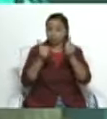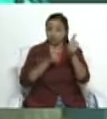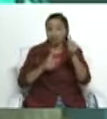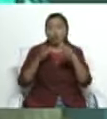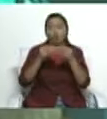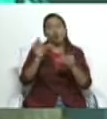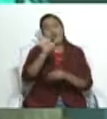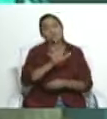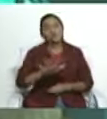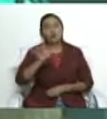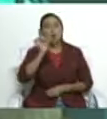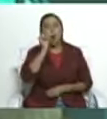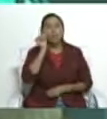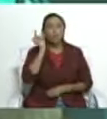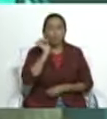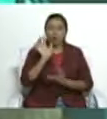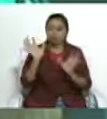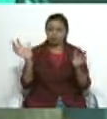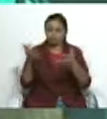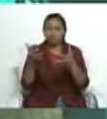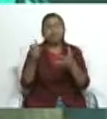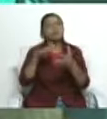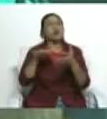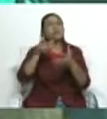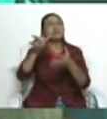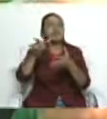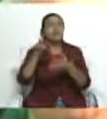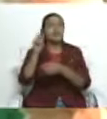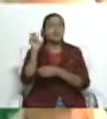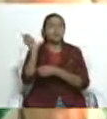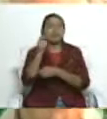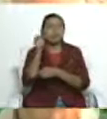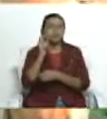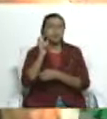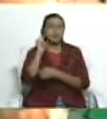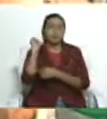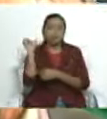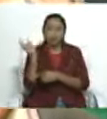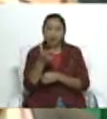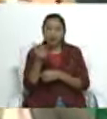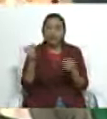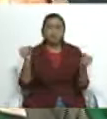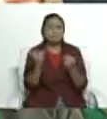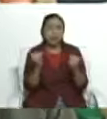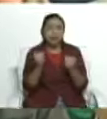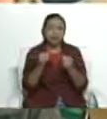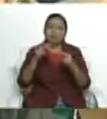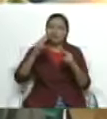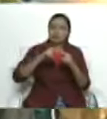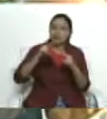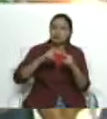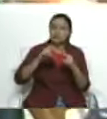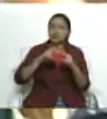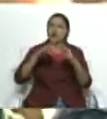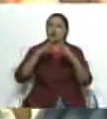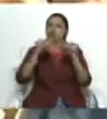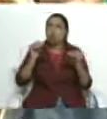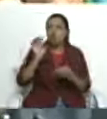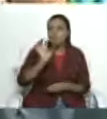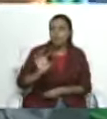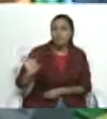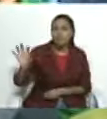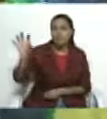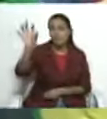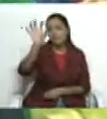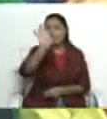nuestra Venezuela, desde el Amazonas, desde el Tamacuro, desde Apure, desde Mérida, desde Táchira, donde vinieron a acompañarnos